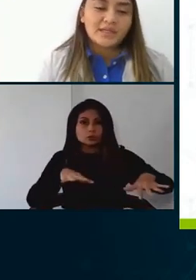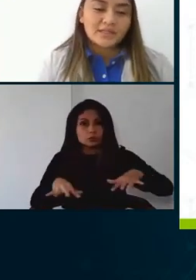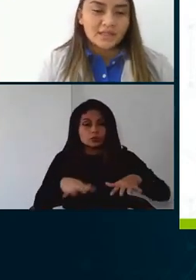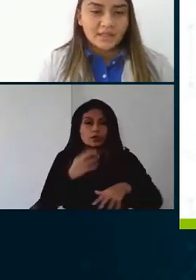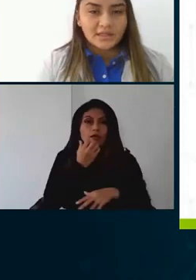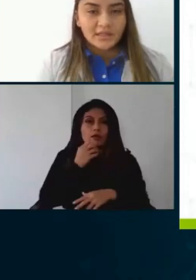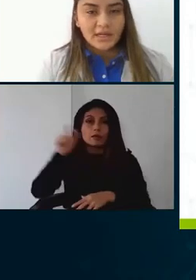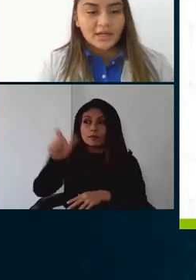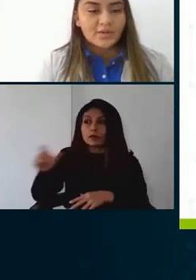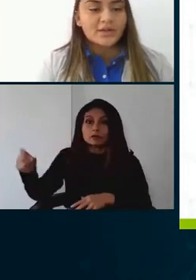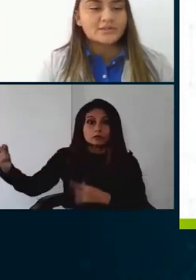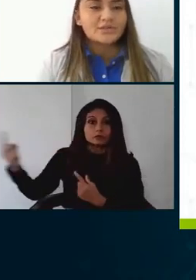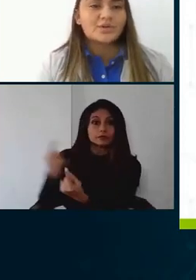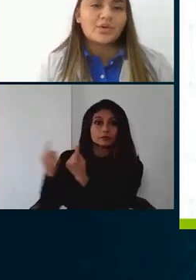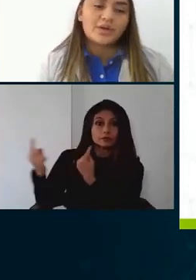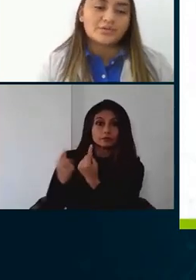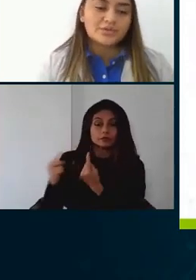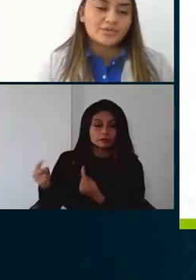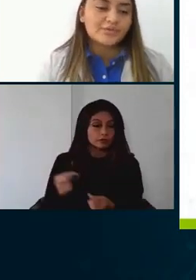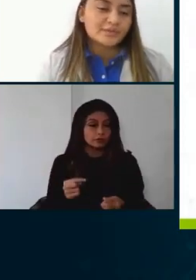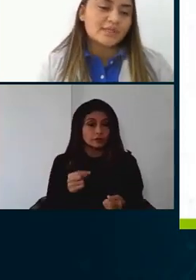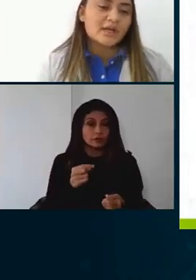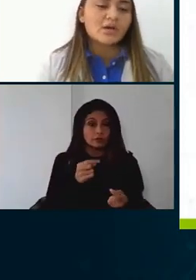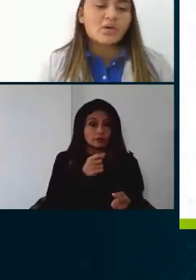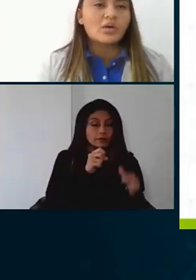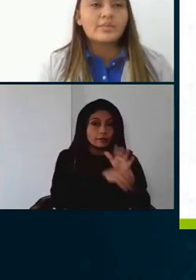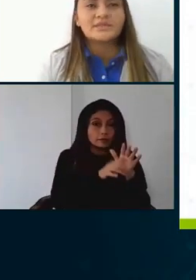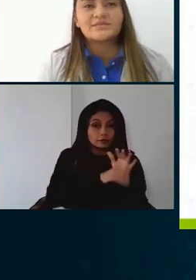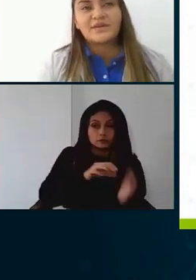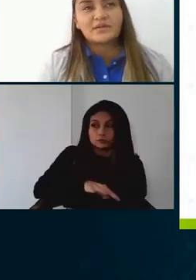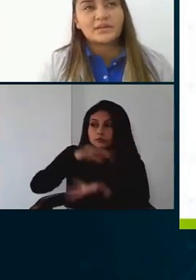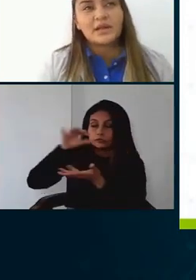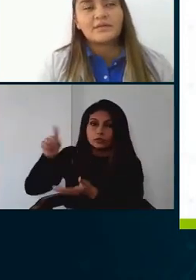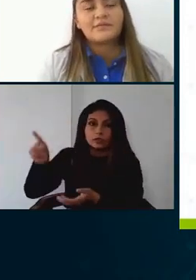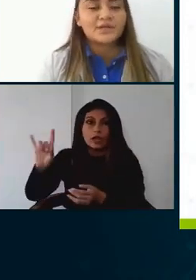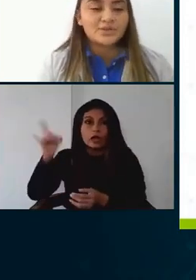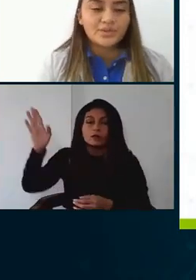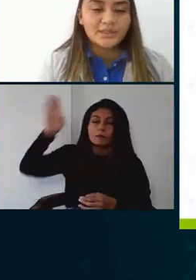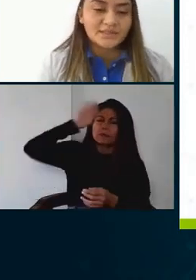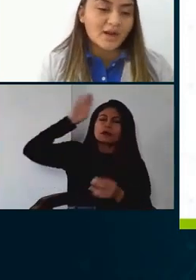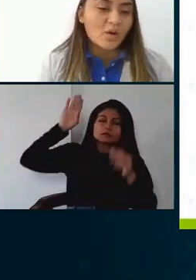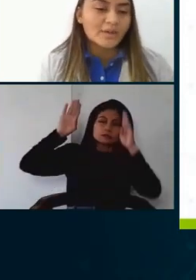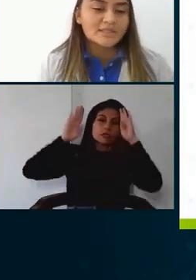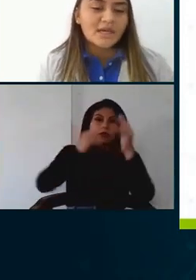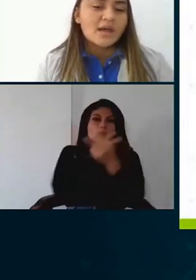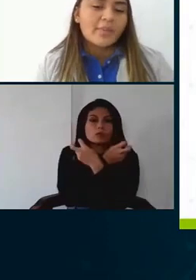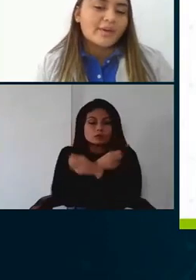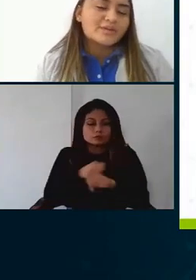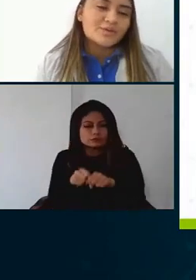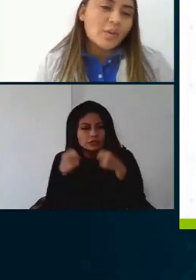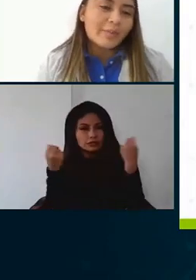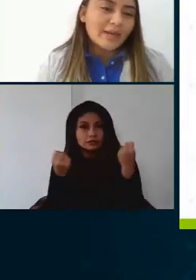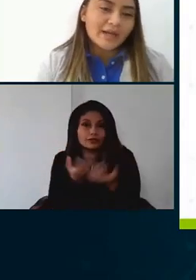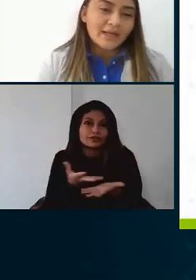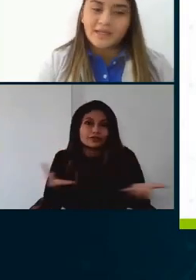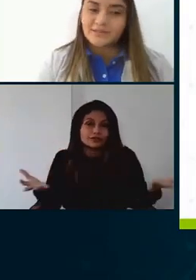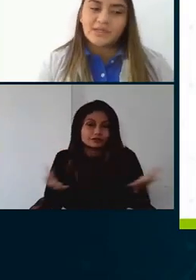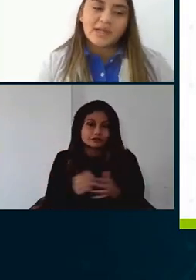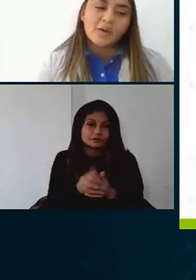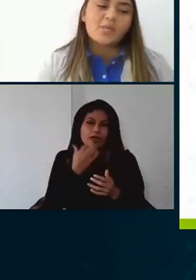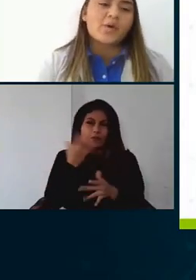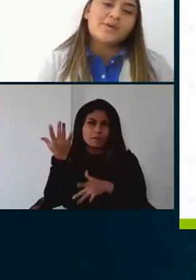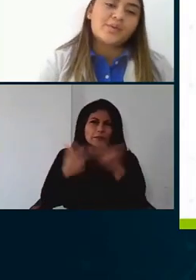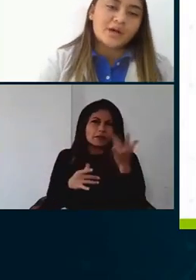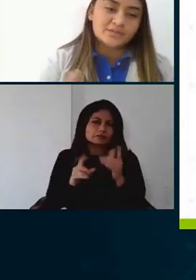estando pendiente de la recolección o de los chufs pues tengan golpes, fracturas, traumas, pero eso no aplicaría,